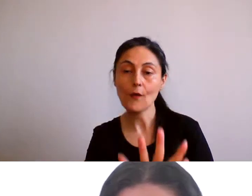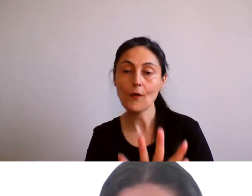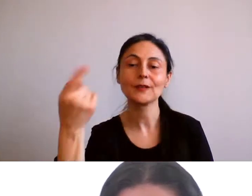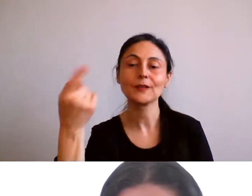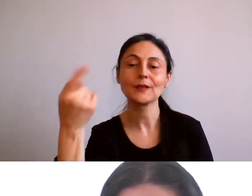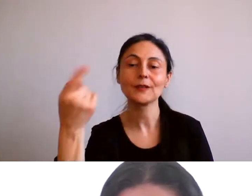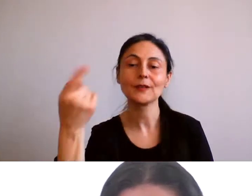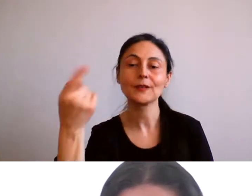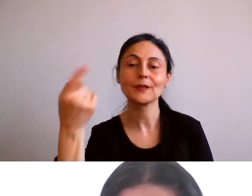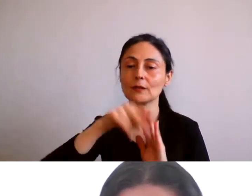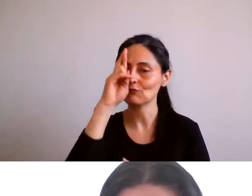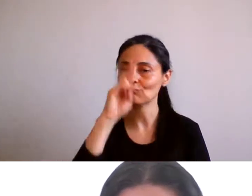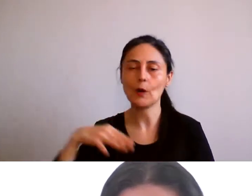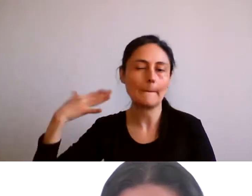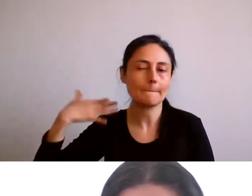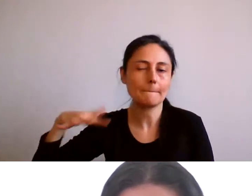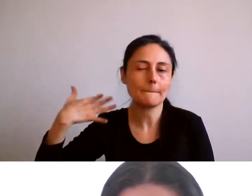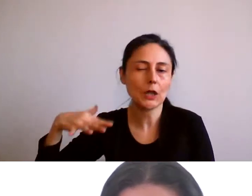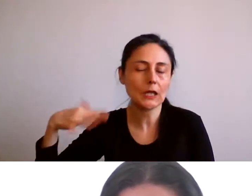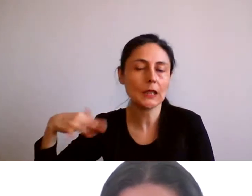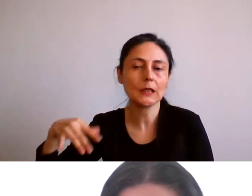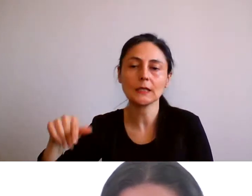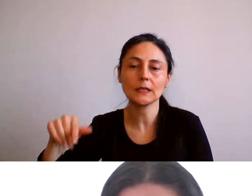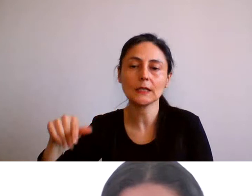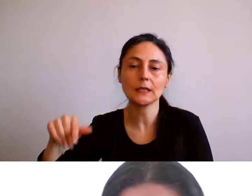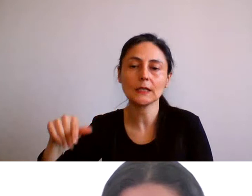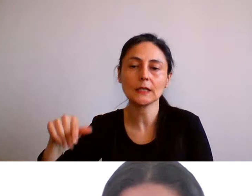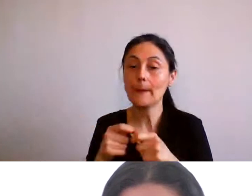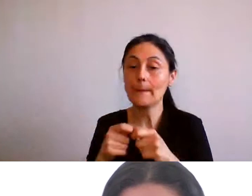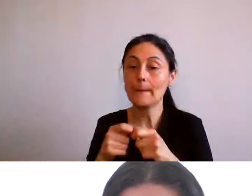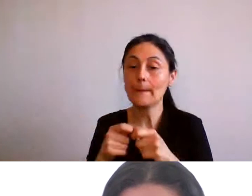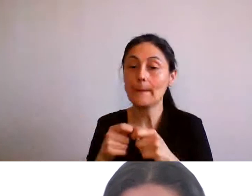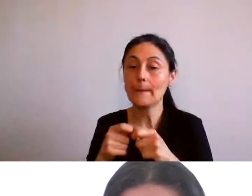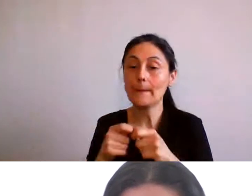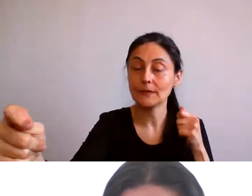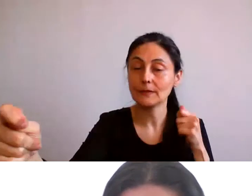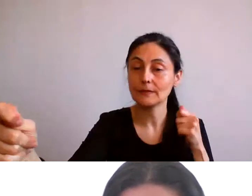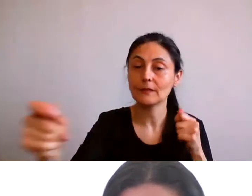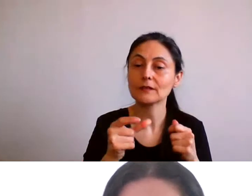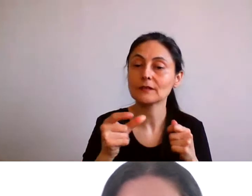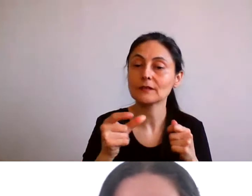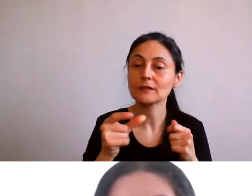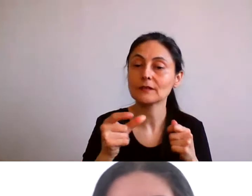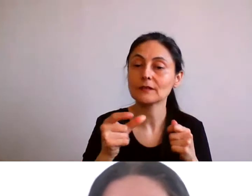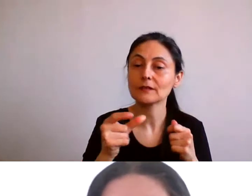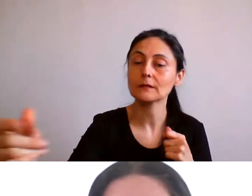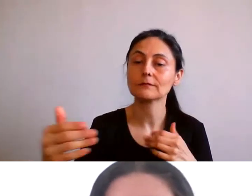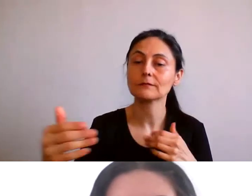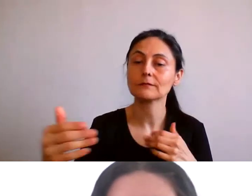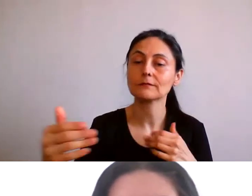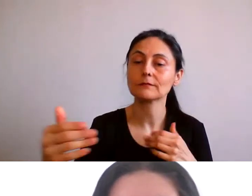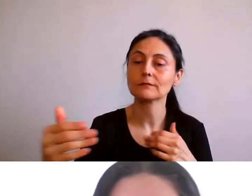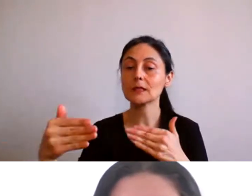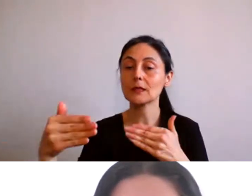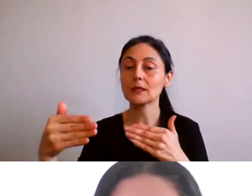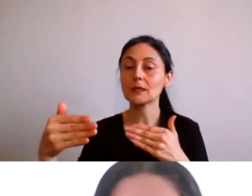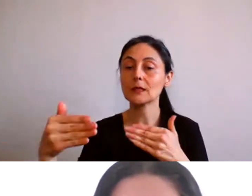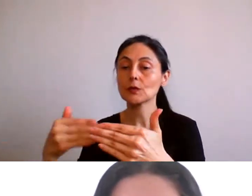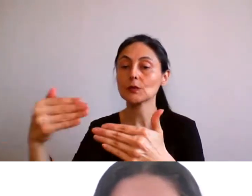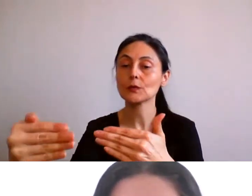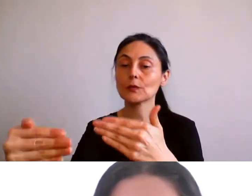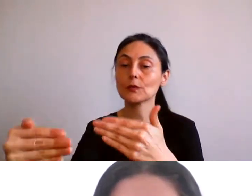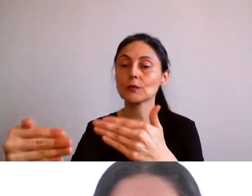para la trazabilidad, por ejemplo, para el diagnóstico precoz, como decía, y el seguimiento que es tan importante. Y